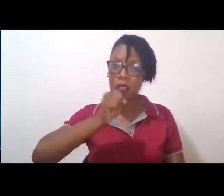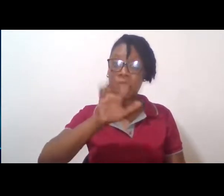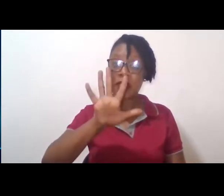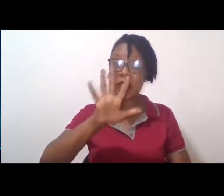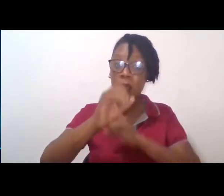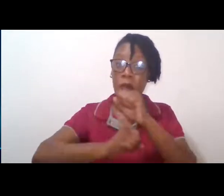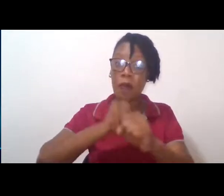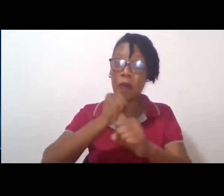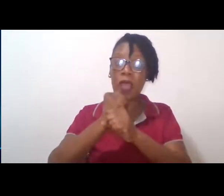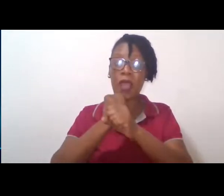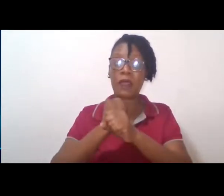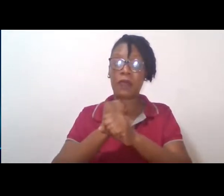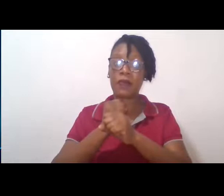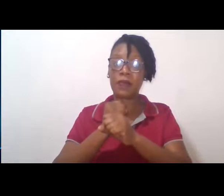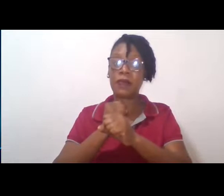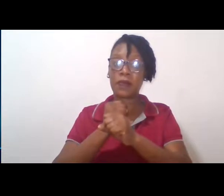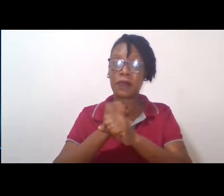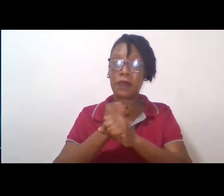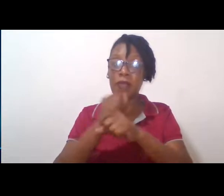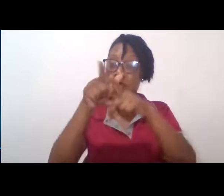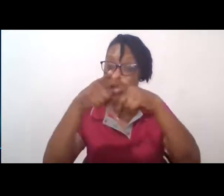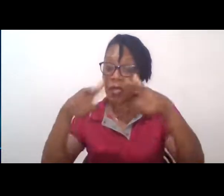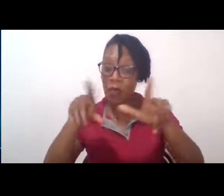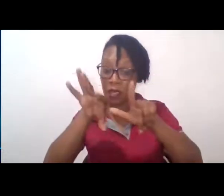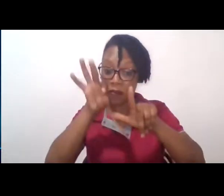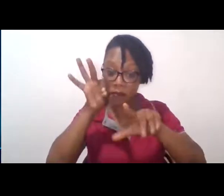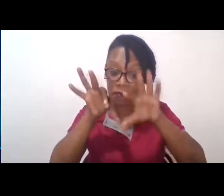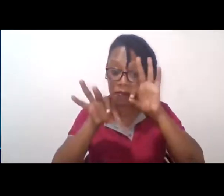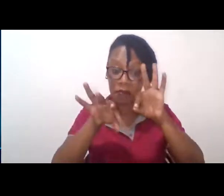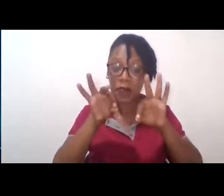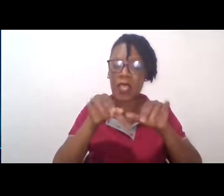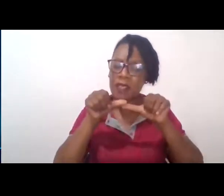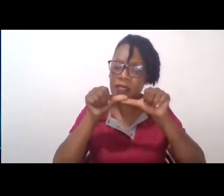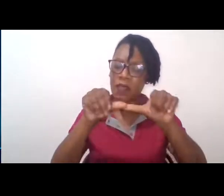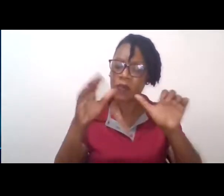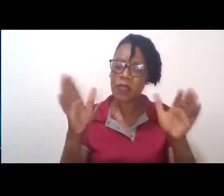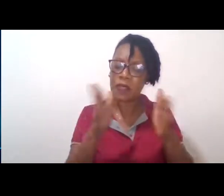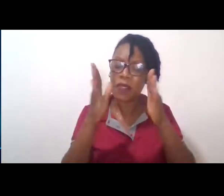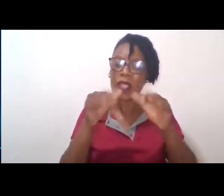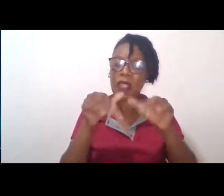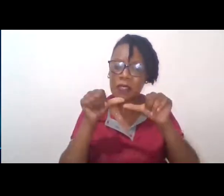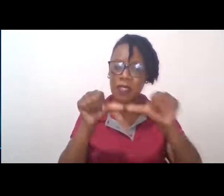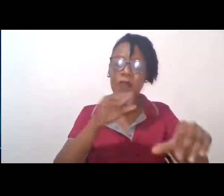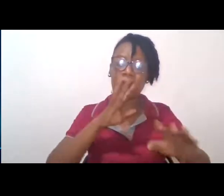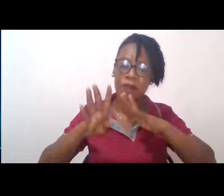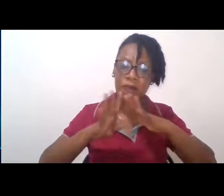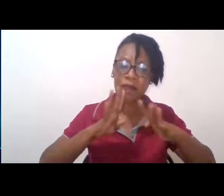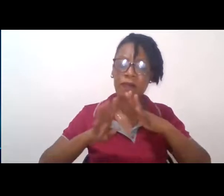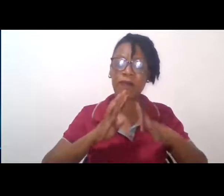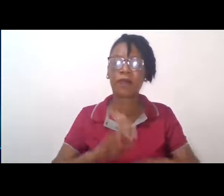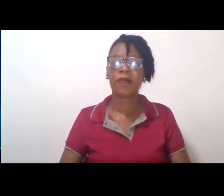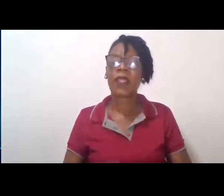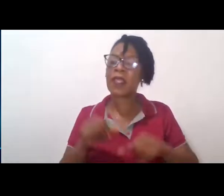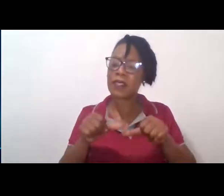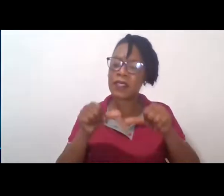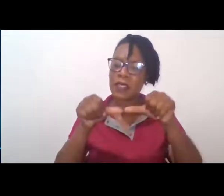1 año, 2 años, 3 años, 4 años, 5 años, lenguaje selectivo. Y seguimos estimulando y seguimos conversándole y seguimos hablándole y